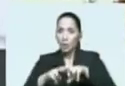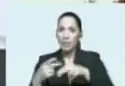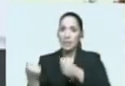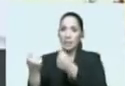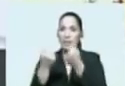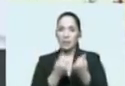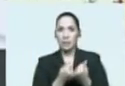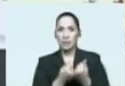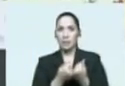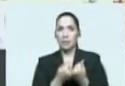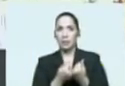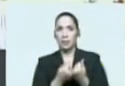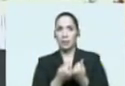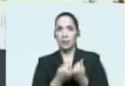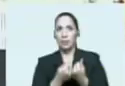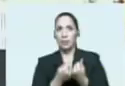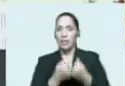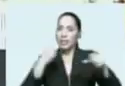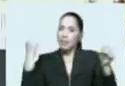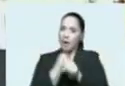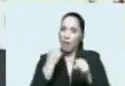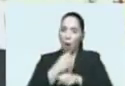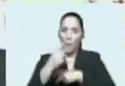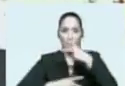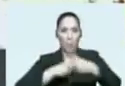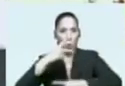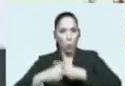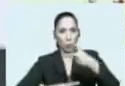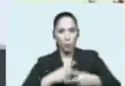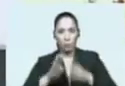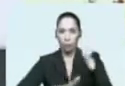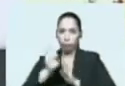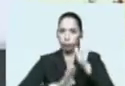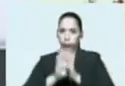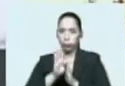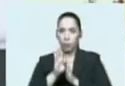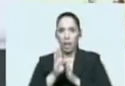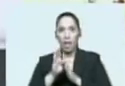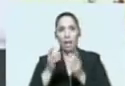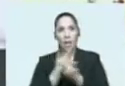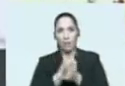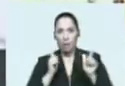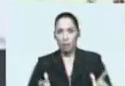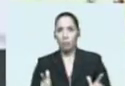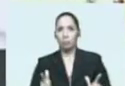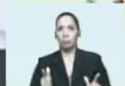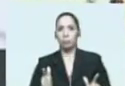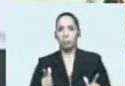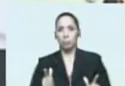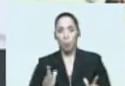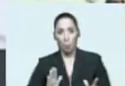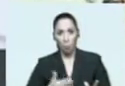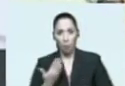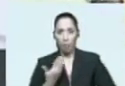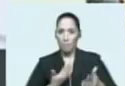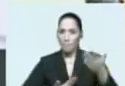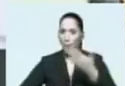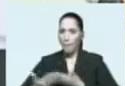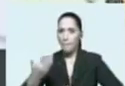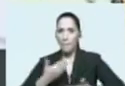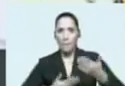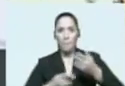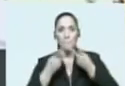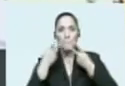a partir del trabajo productivo y liberador para que sea redistribuir redistribuidas de forma en políticas públicas